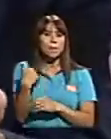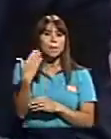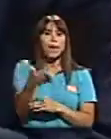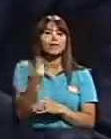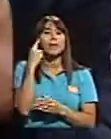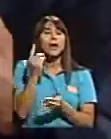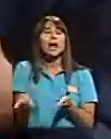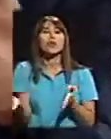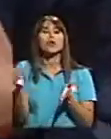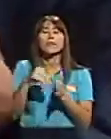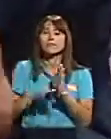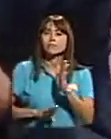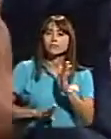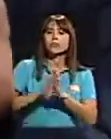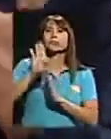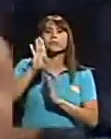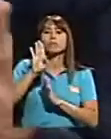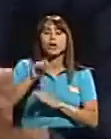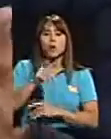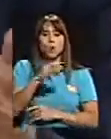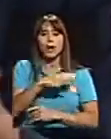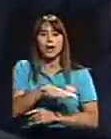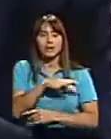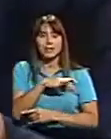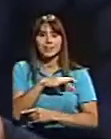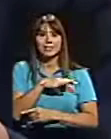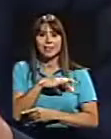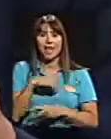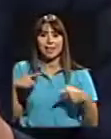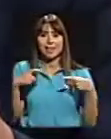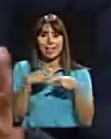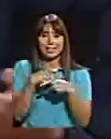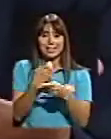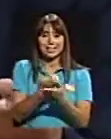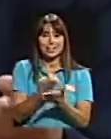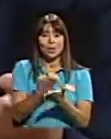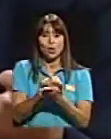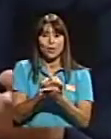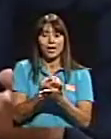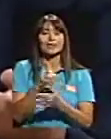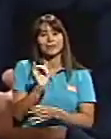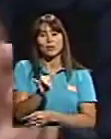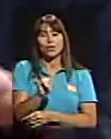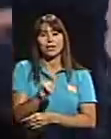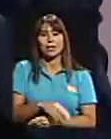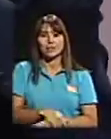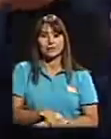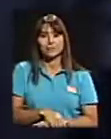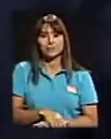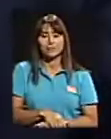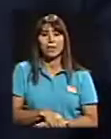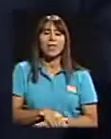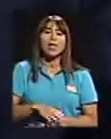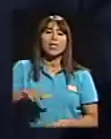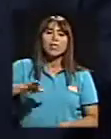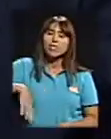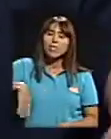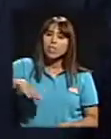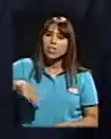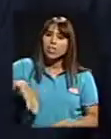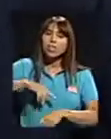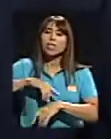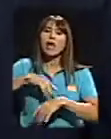reflotar. Una de las características de las crisis del sector financiero son esas. Tarda mucho